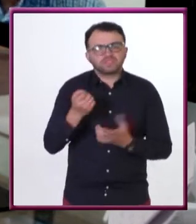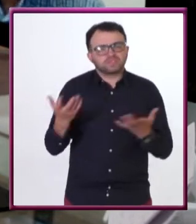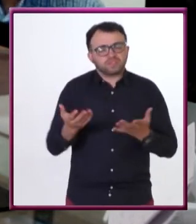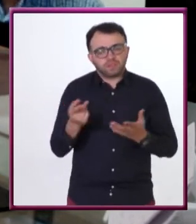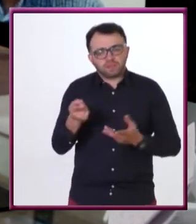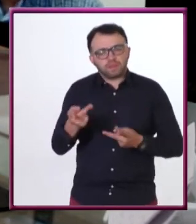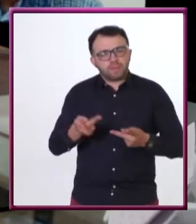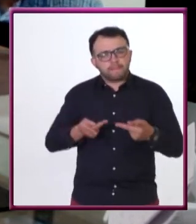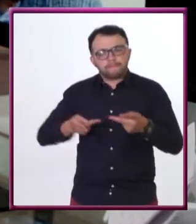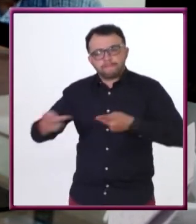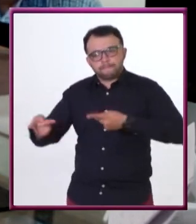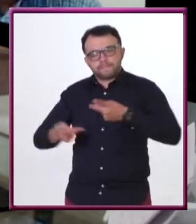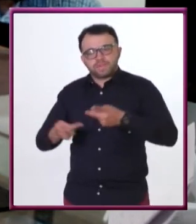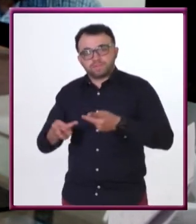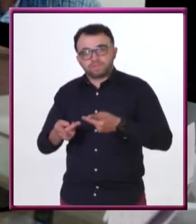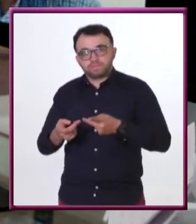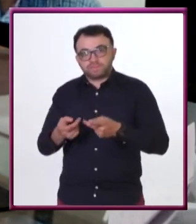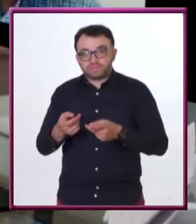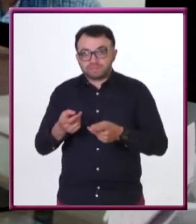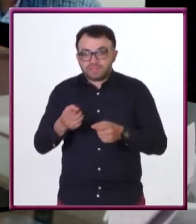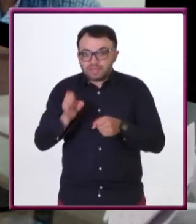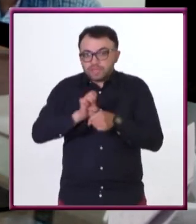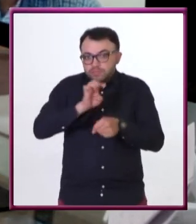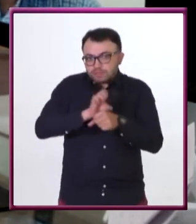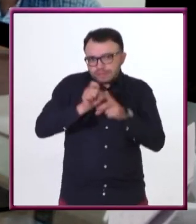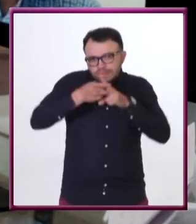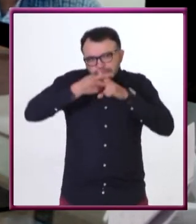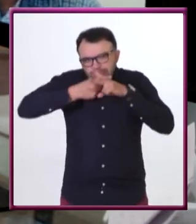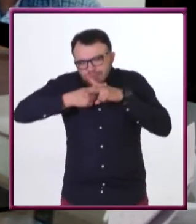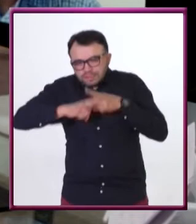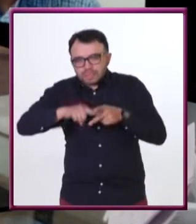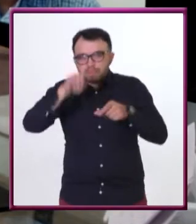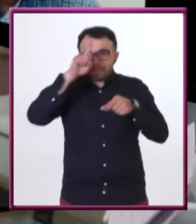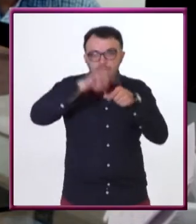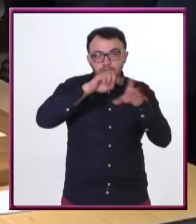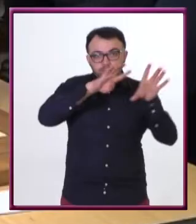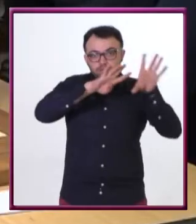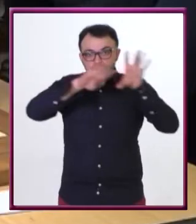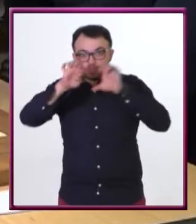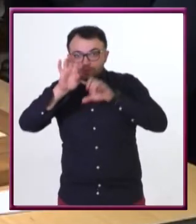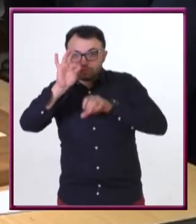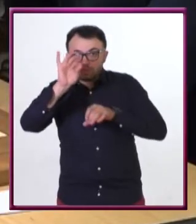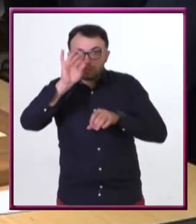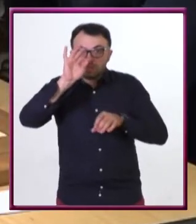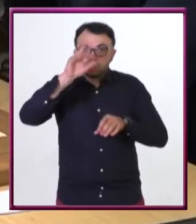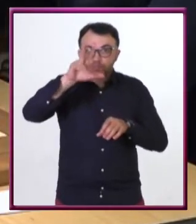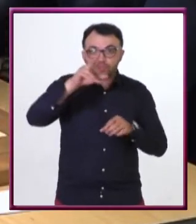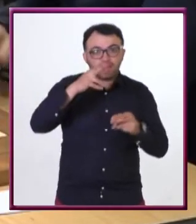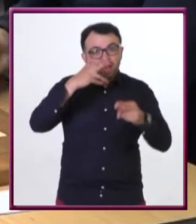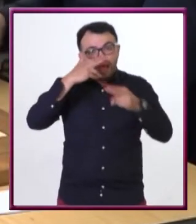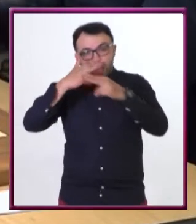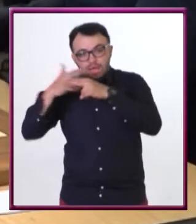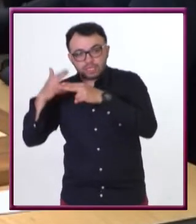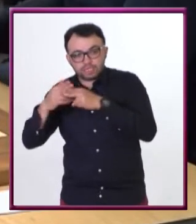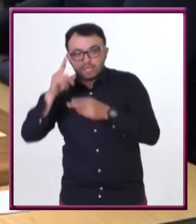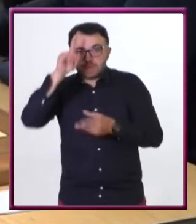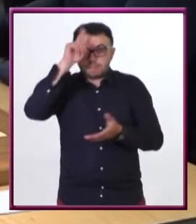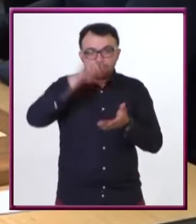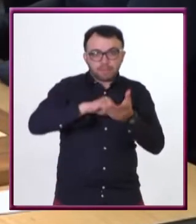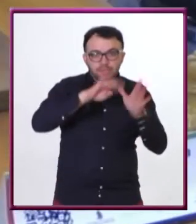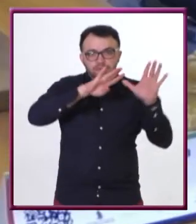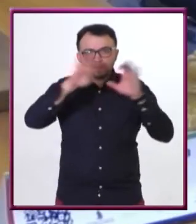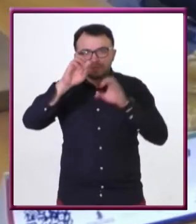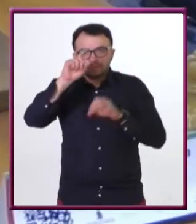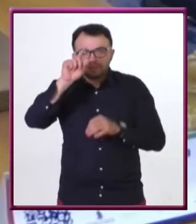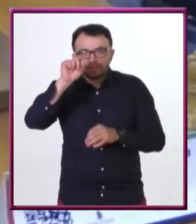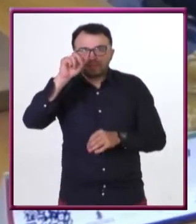de 1948 hasta 1973 dominaron los campeones